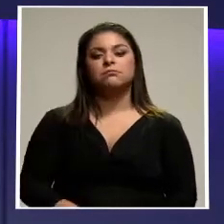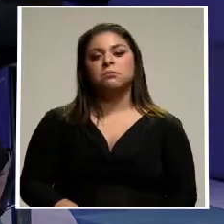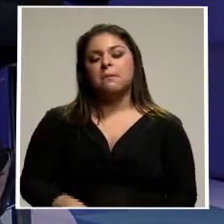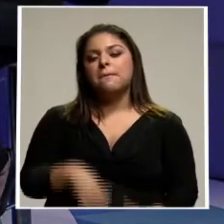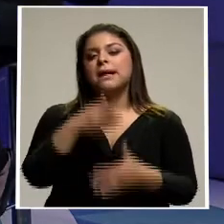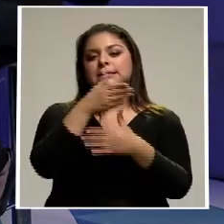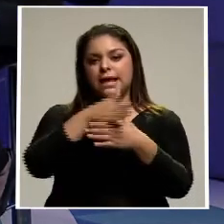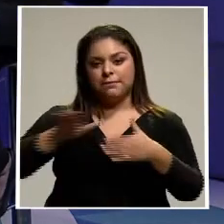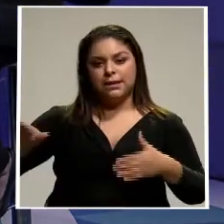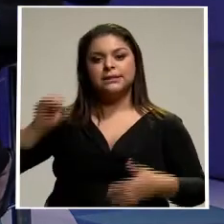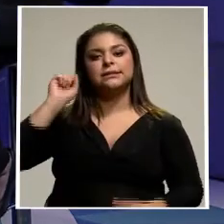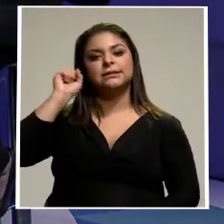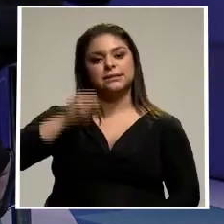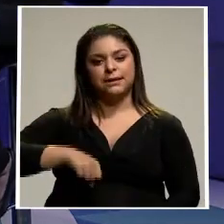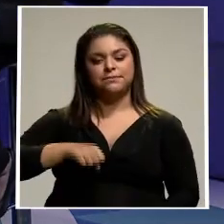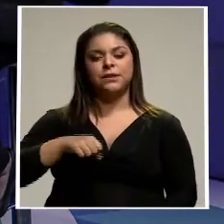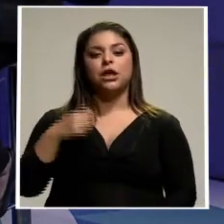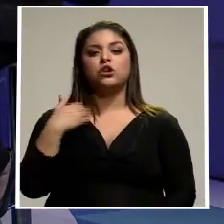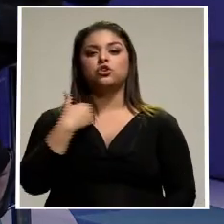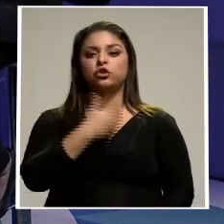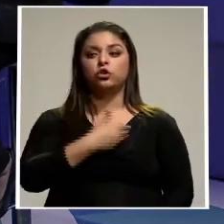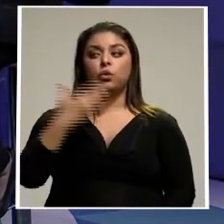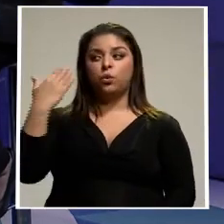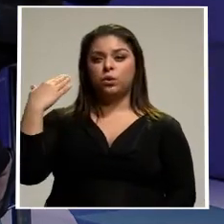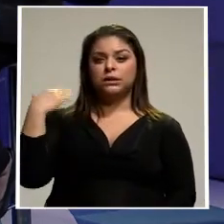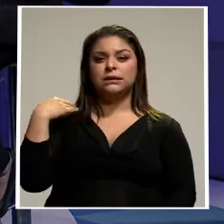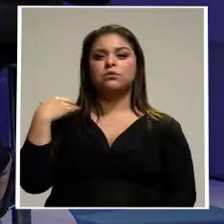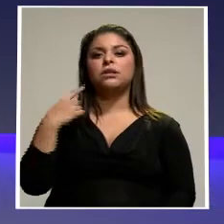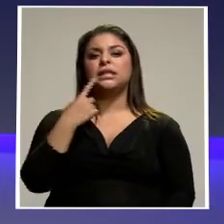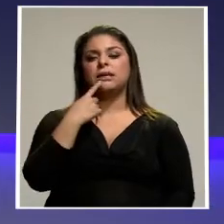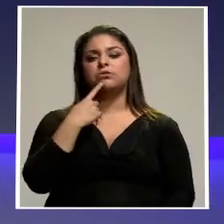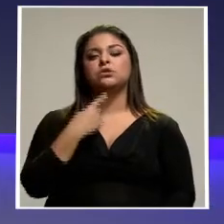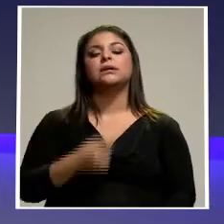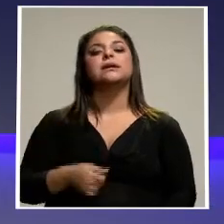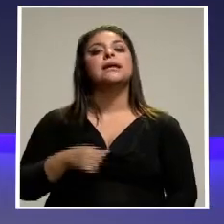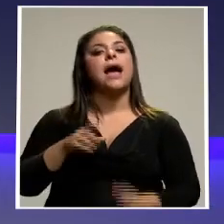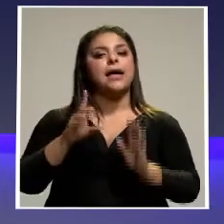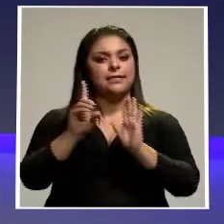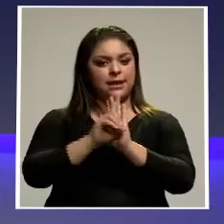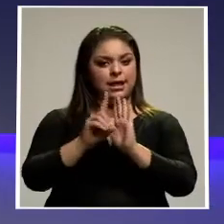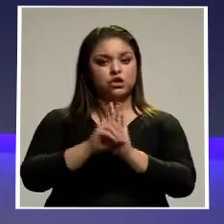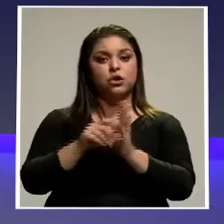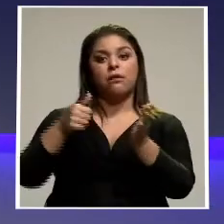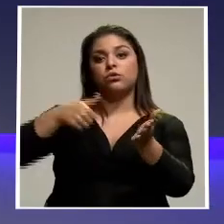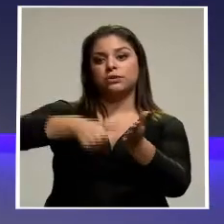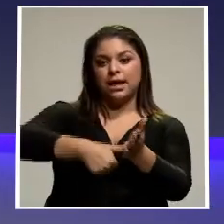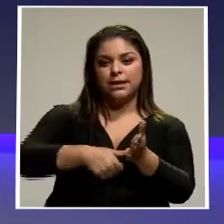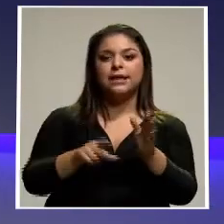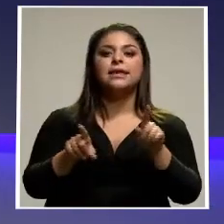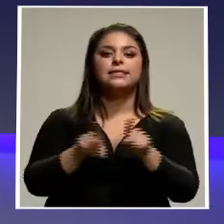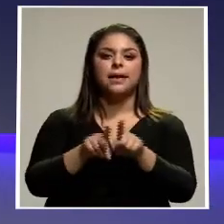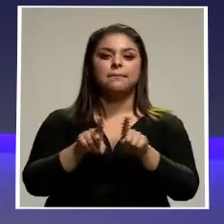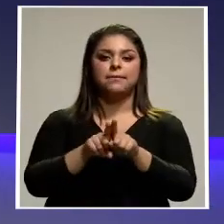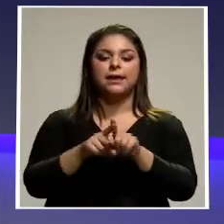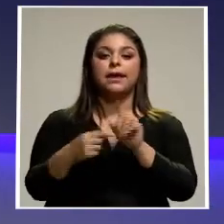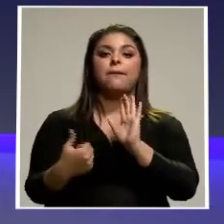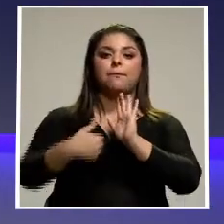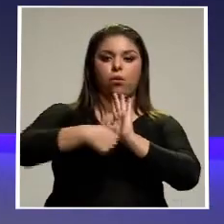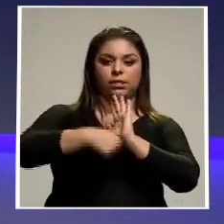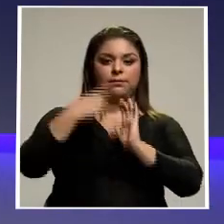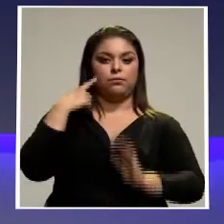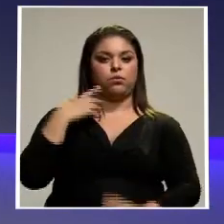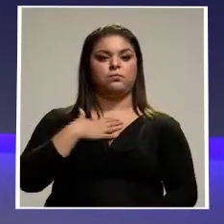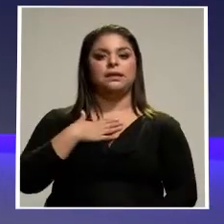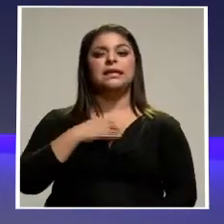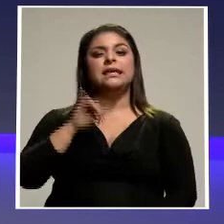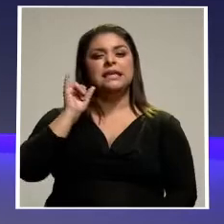un tránsito en el último siglo del derecho a votar a ser votadas. Y eso ha costado